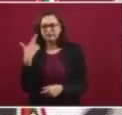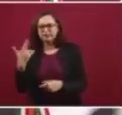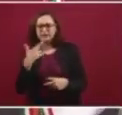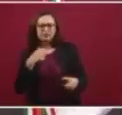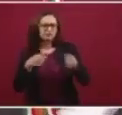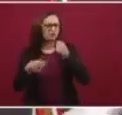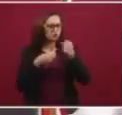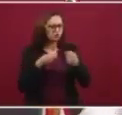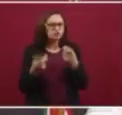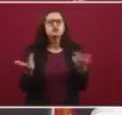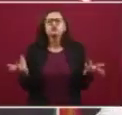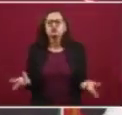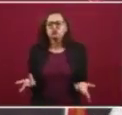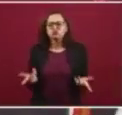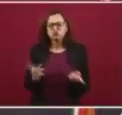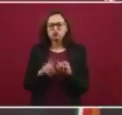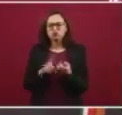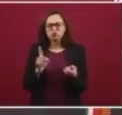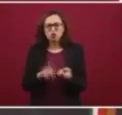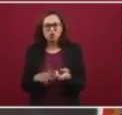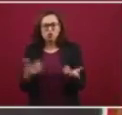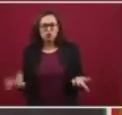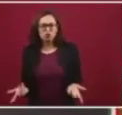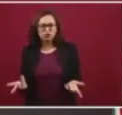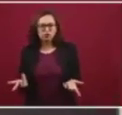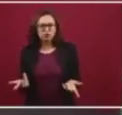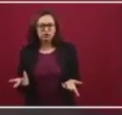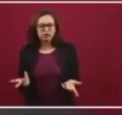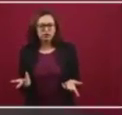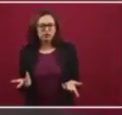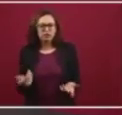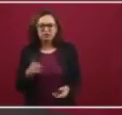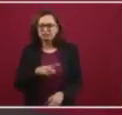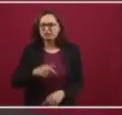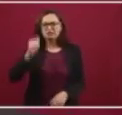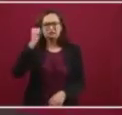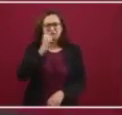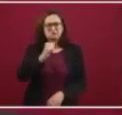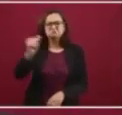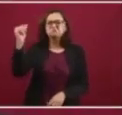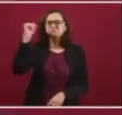Que un día sí y el otro también